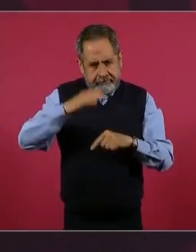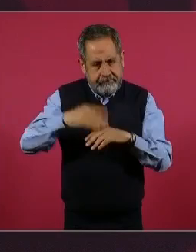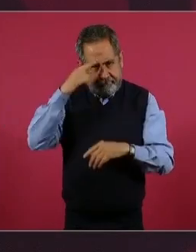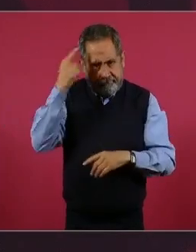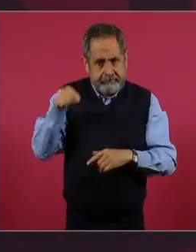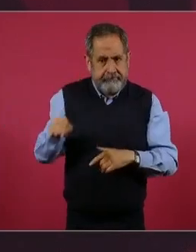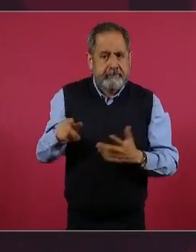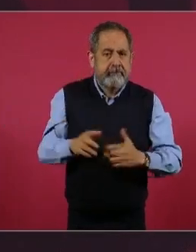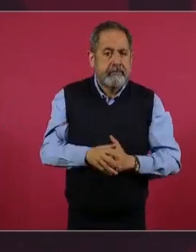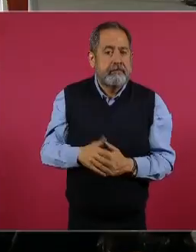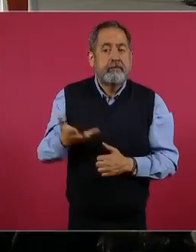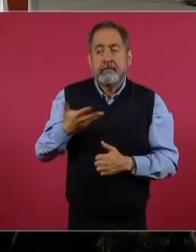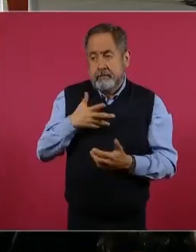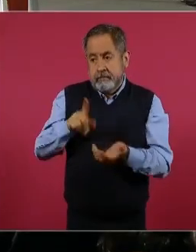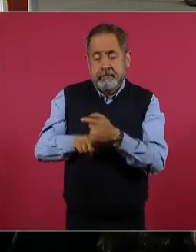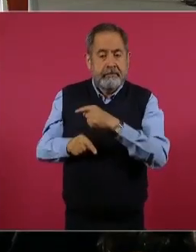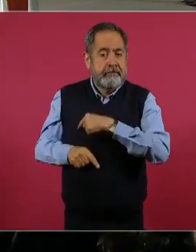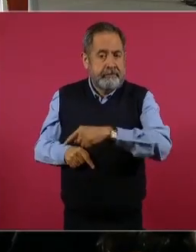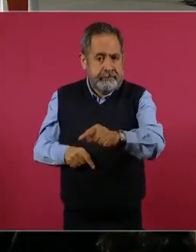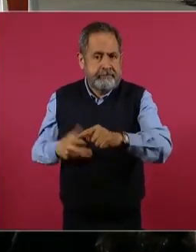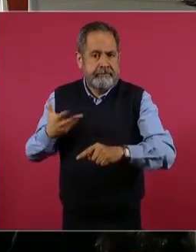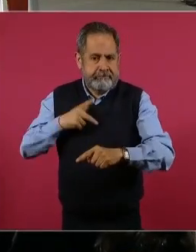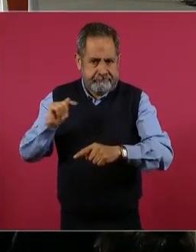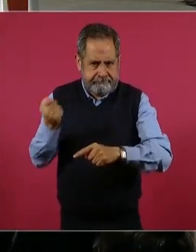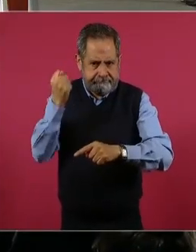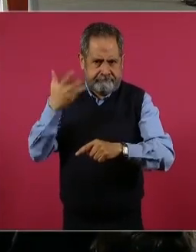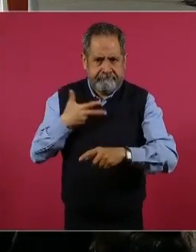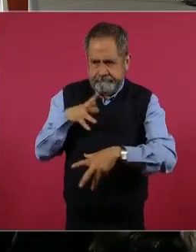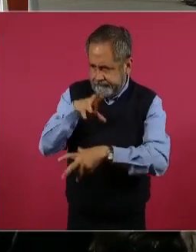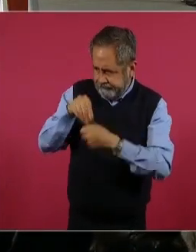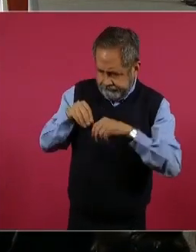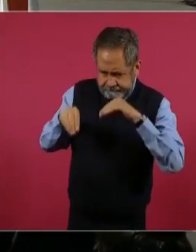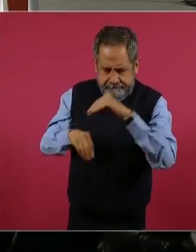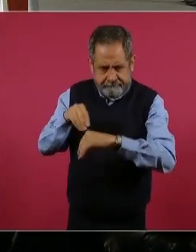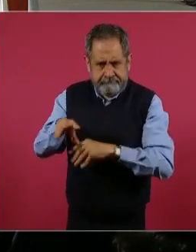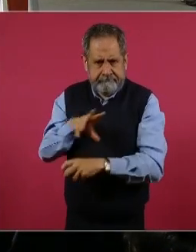Y además ya se tiene la tecnología,